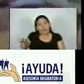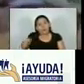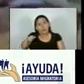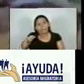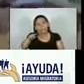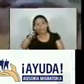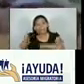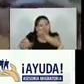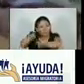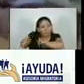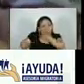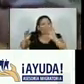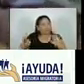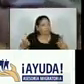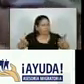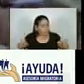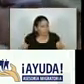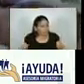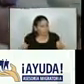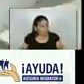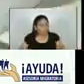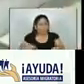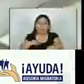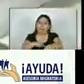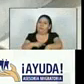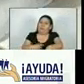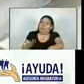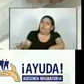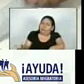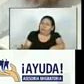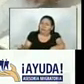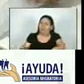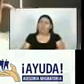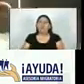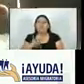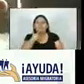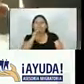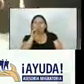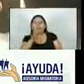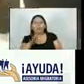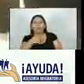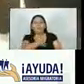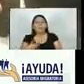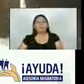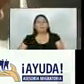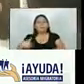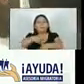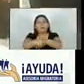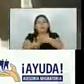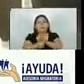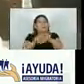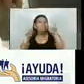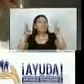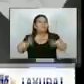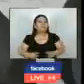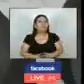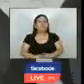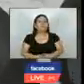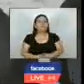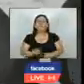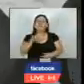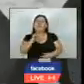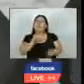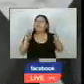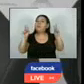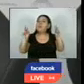también ha cuestionado precisamente por el factor tiempo. Vamos a escuchar qué dijo el presidente de la Asamblea Legislativa sobre este tema. Esto es un